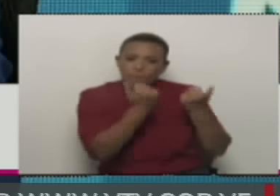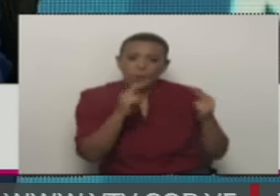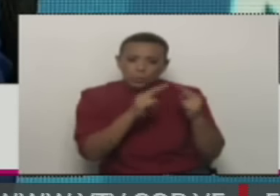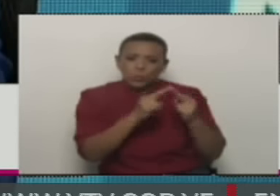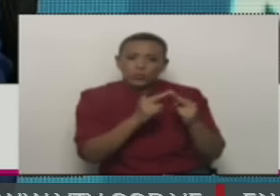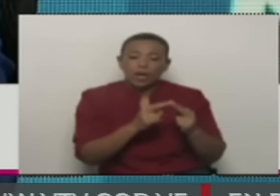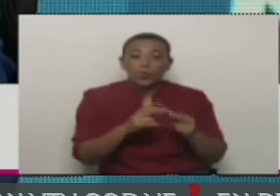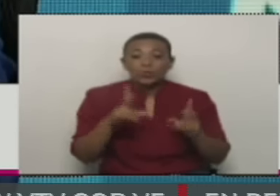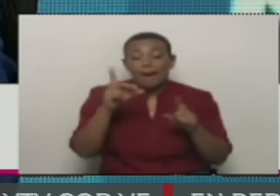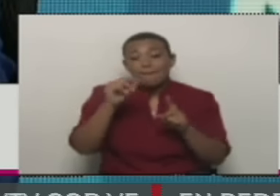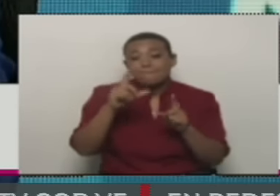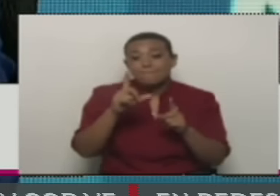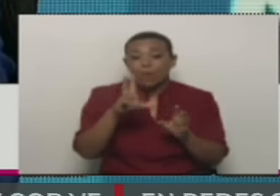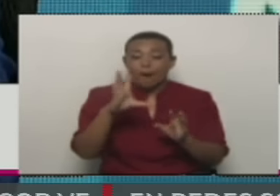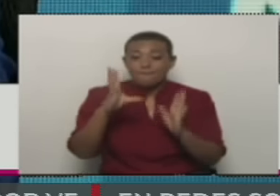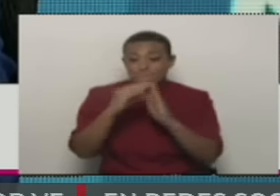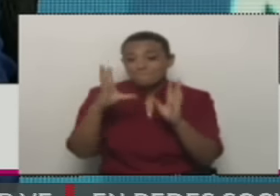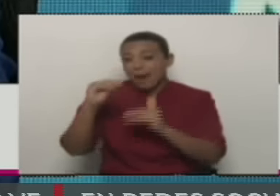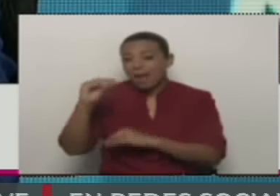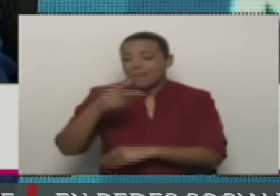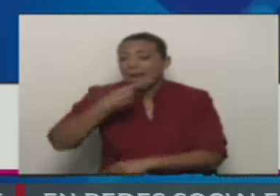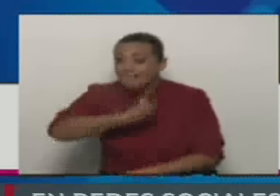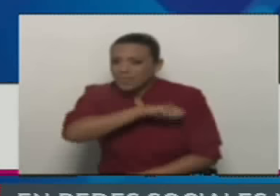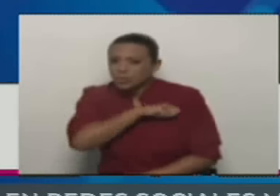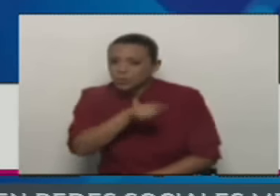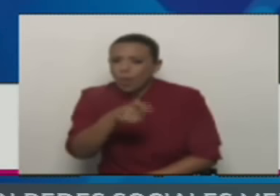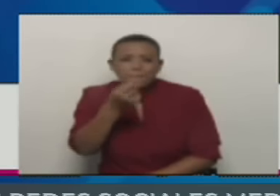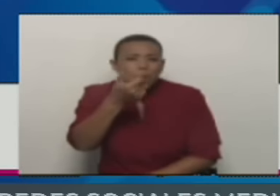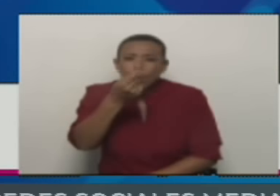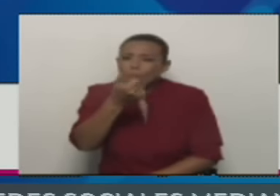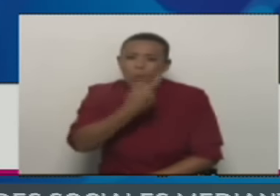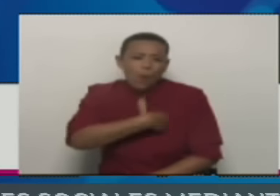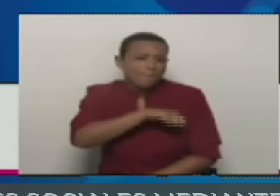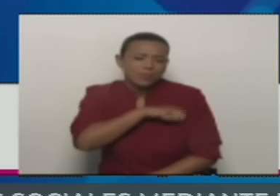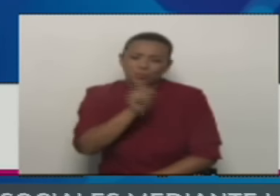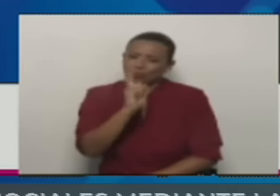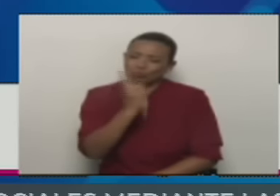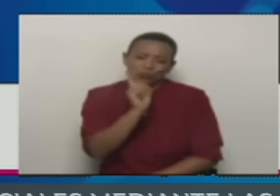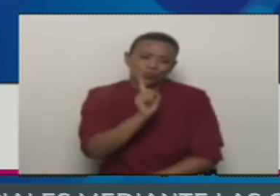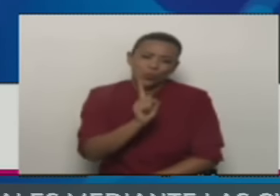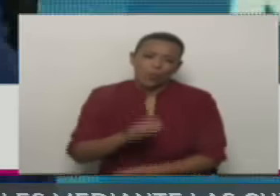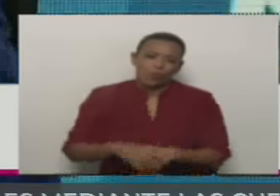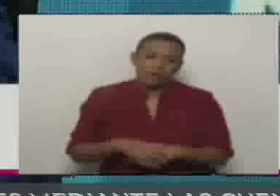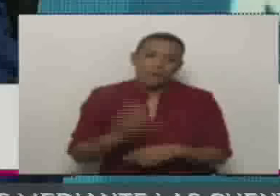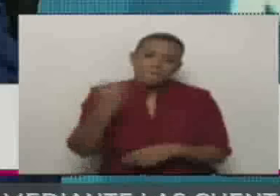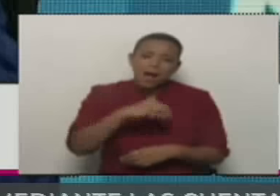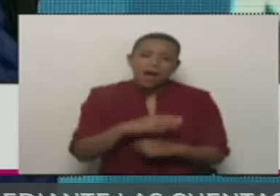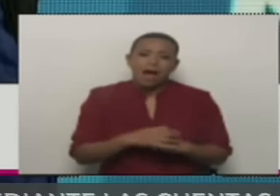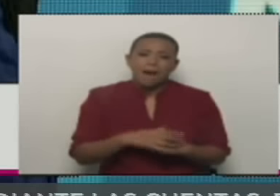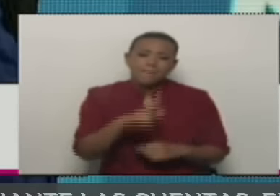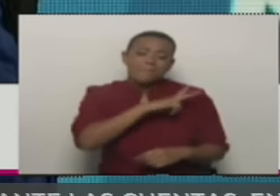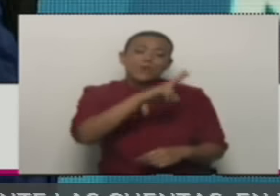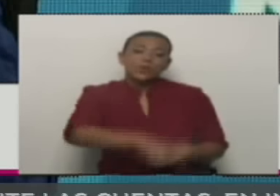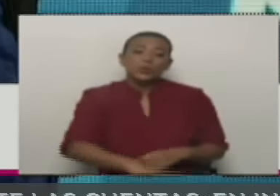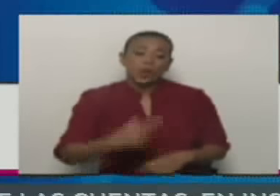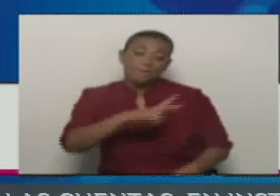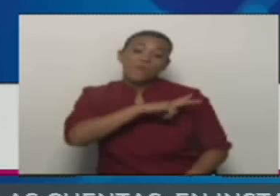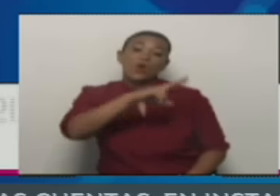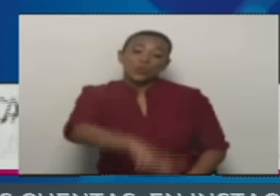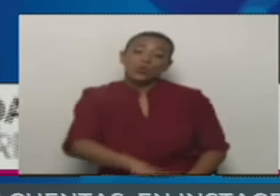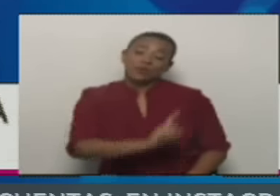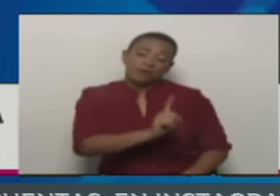fala español? Muy poquito. Poquito, pero entiende, se